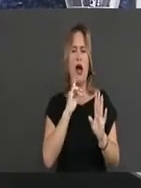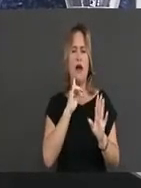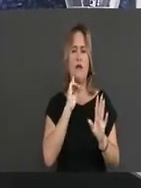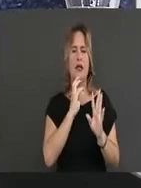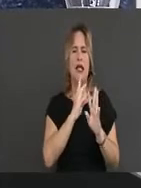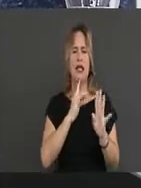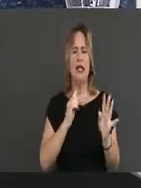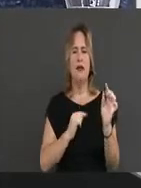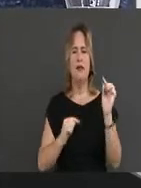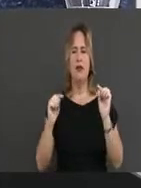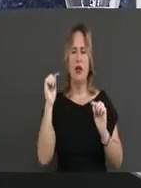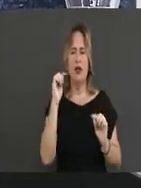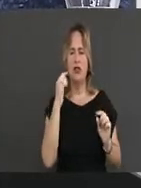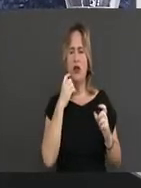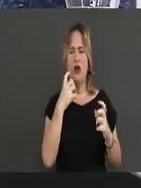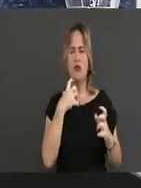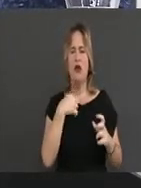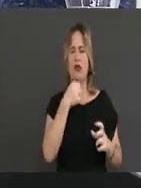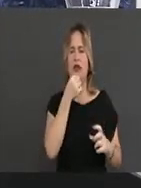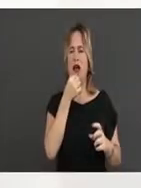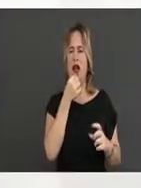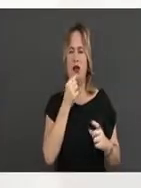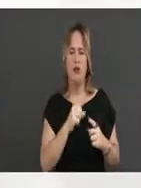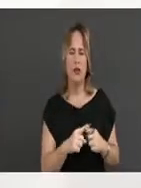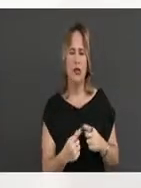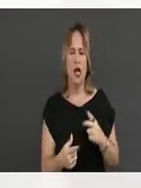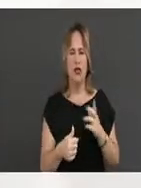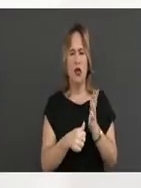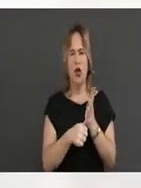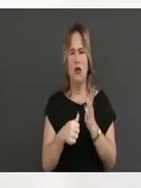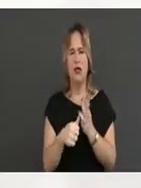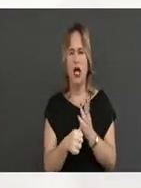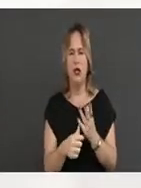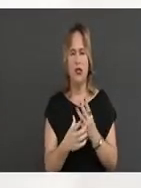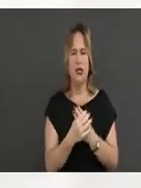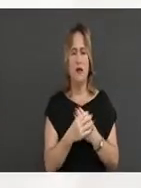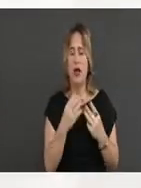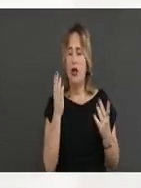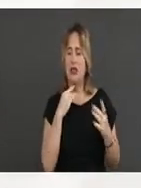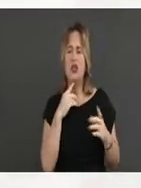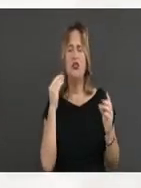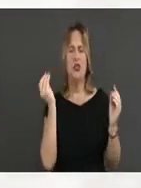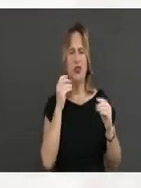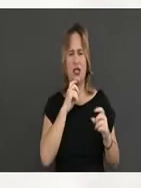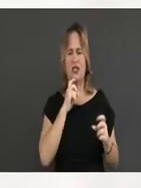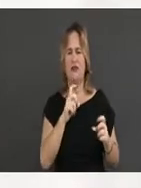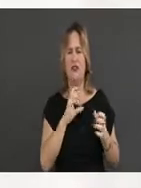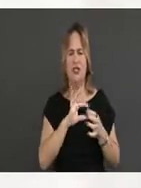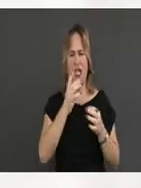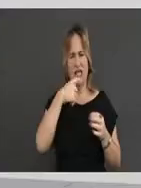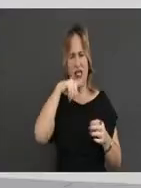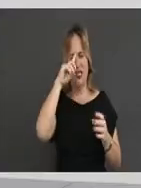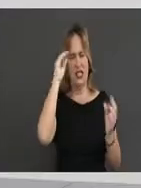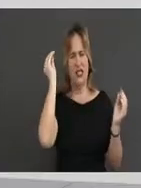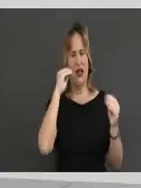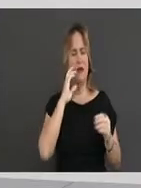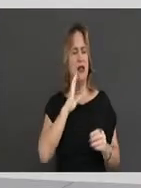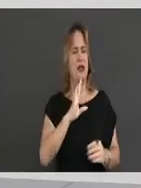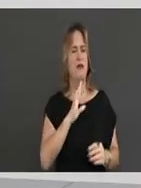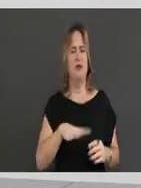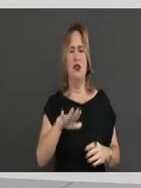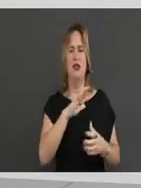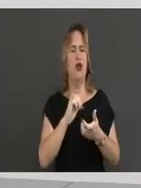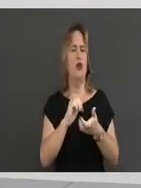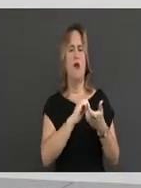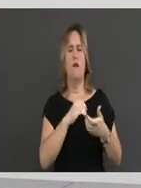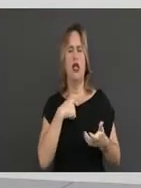en darle prioridad, sobre todo a los adultos mayores, a los jubilados. Dice, aunque la cosa está complicada con el gas, quiero reconocer el trabajo de los compañeros del